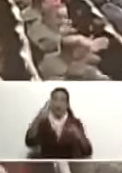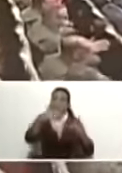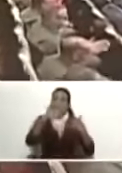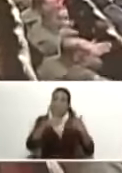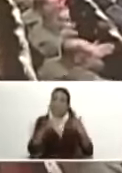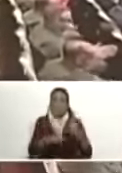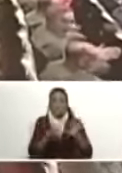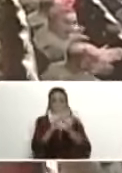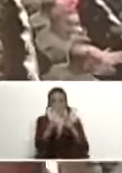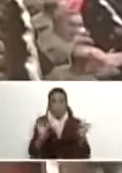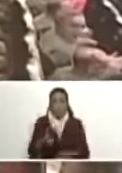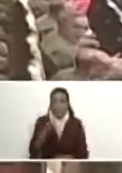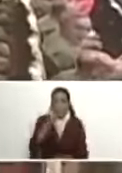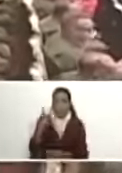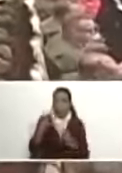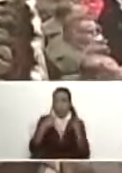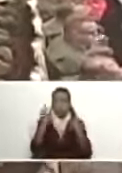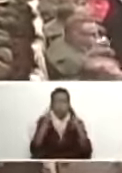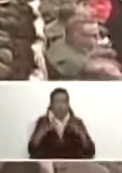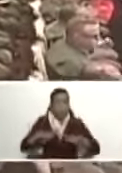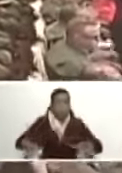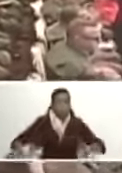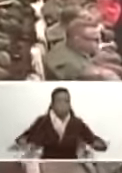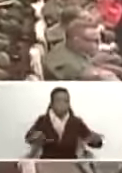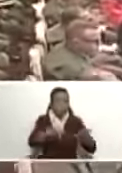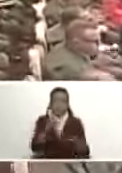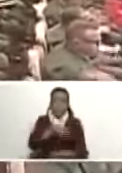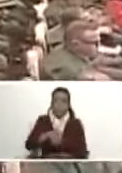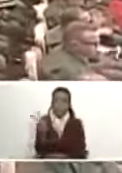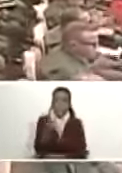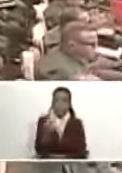diversidad máxima de Venezuela.